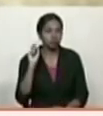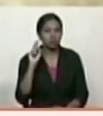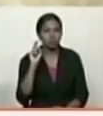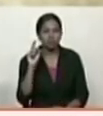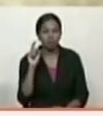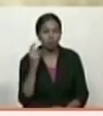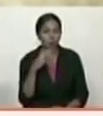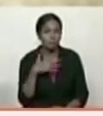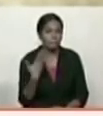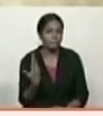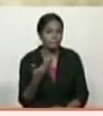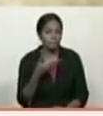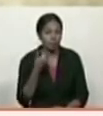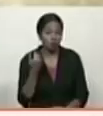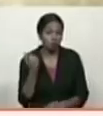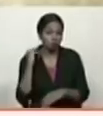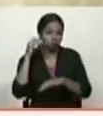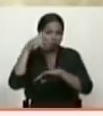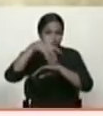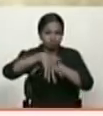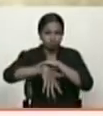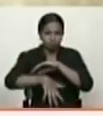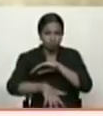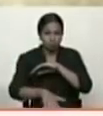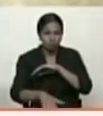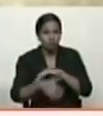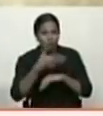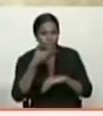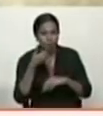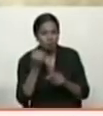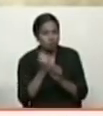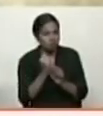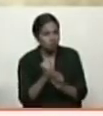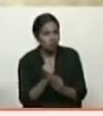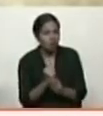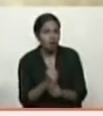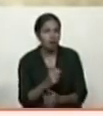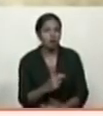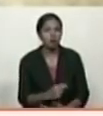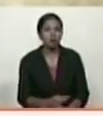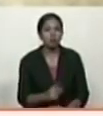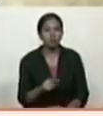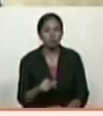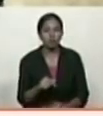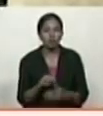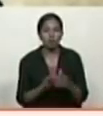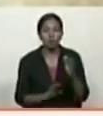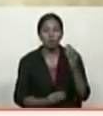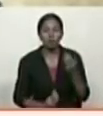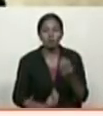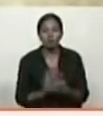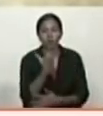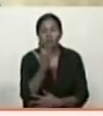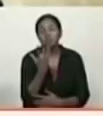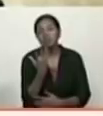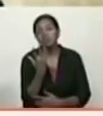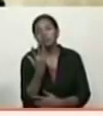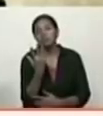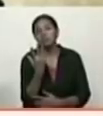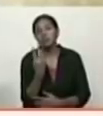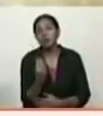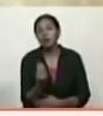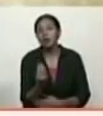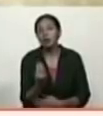represa pueda funcionar en mejores condiciones, y a la vez es una fuente de riqueza que podemos en